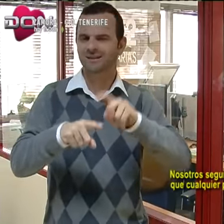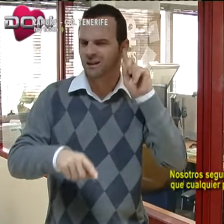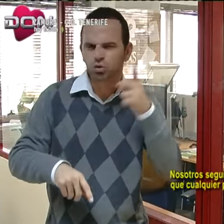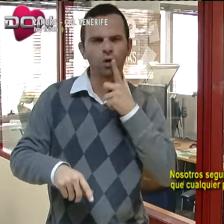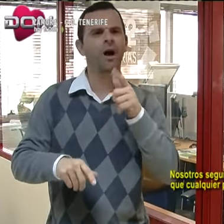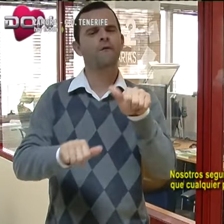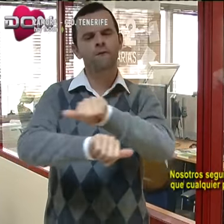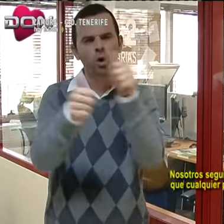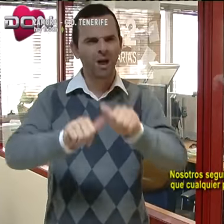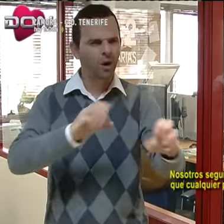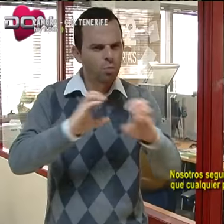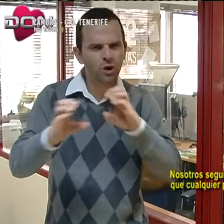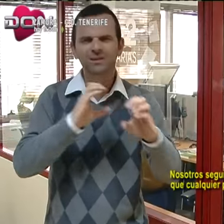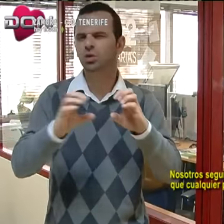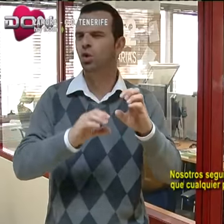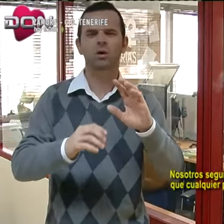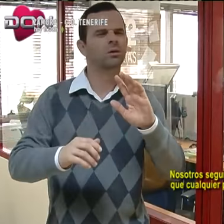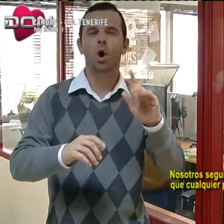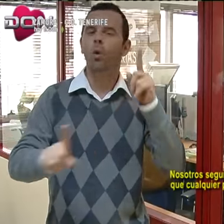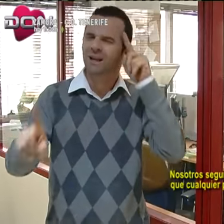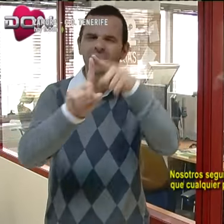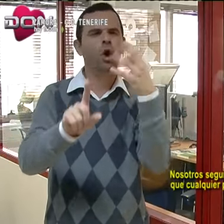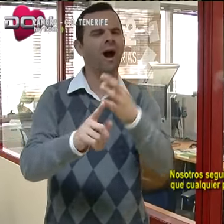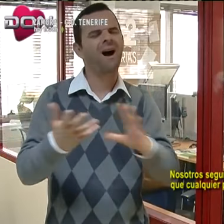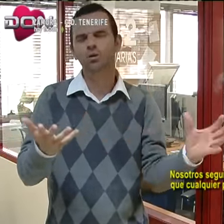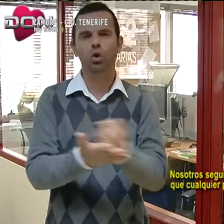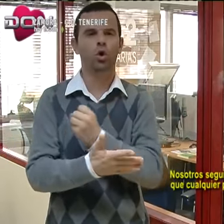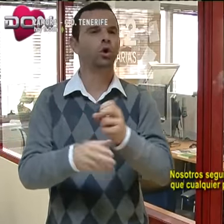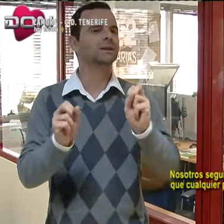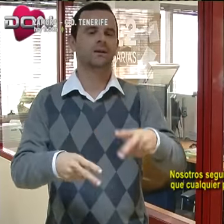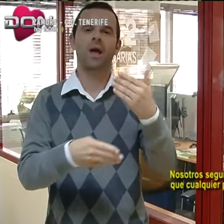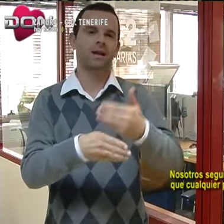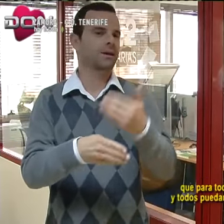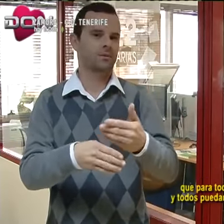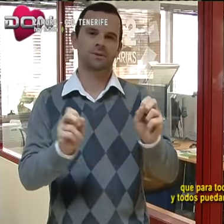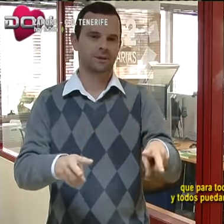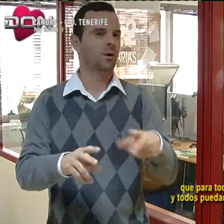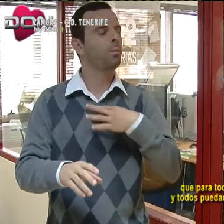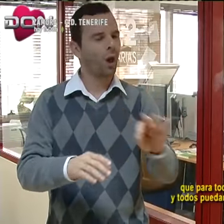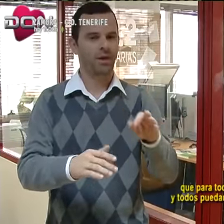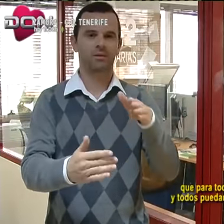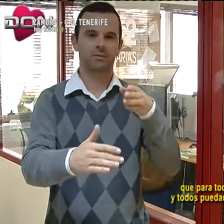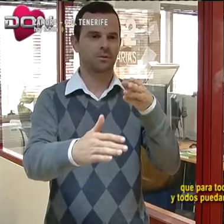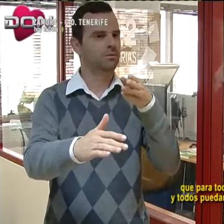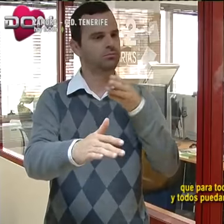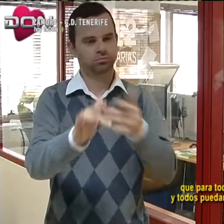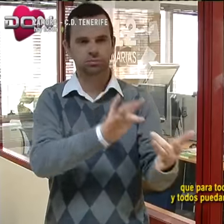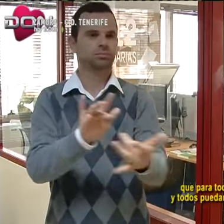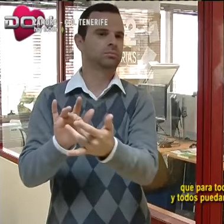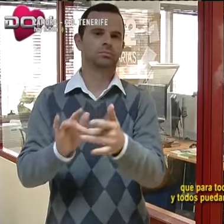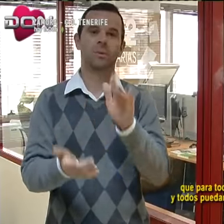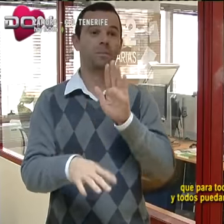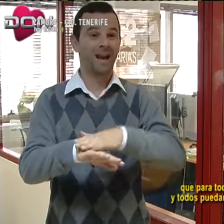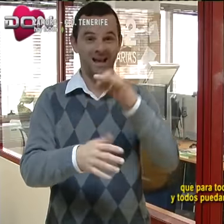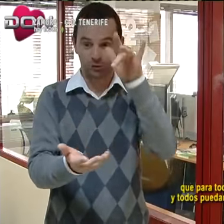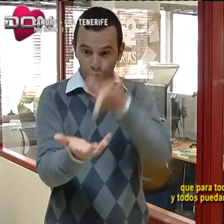cualquier persona sorda, con las distintas características de sordera, pues que para todos sea un servicio sin